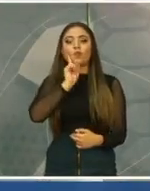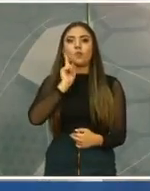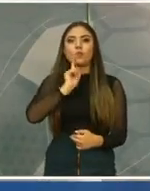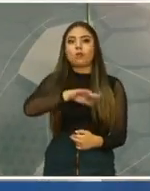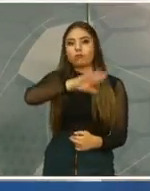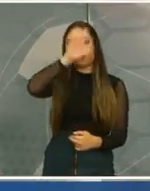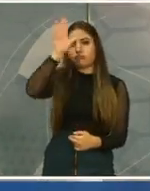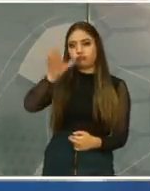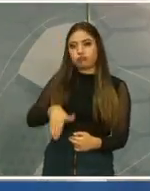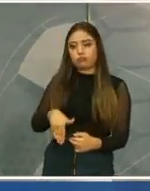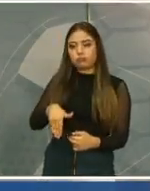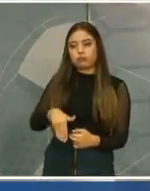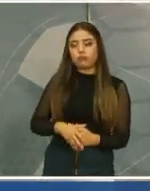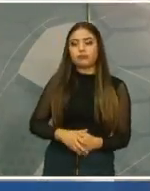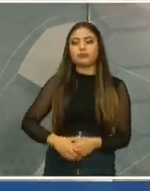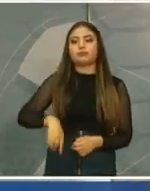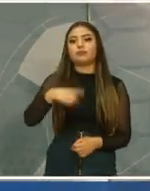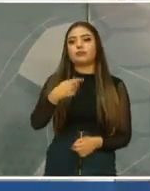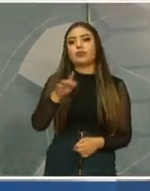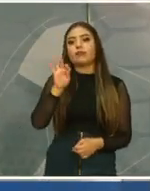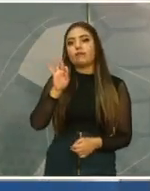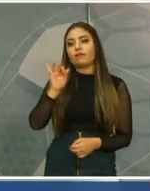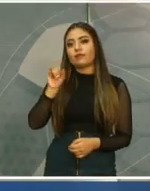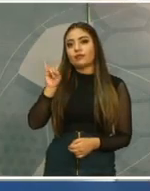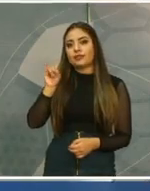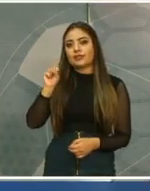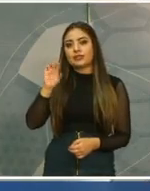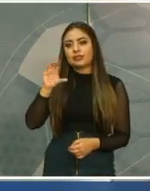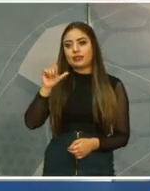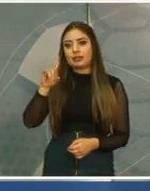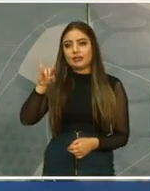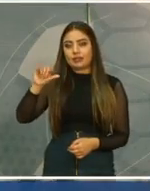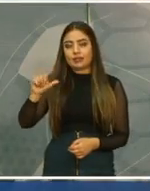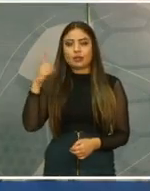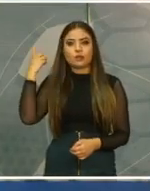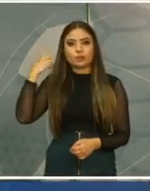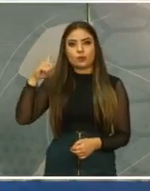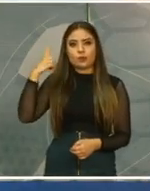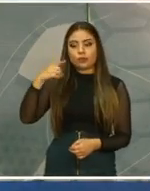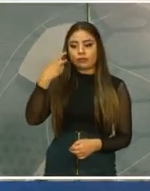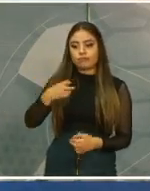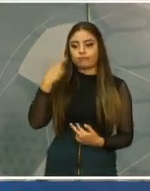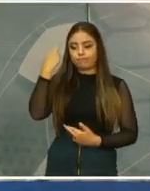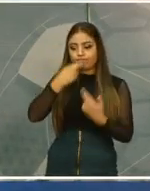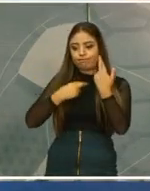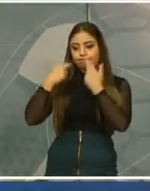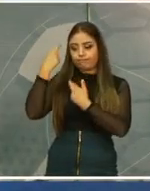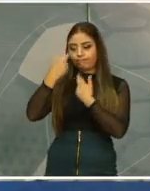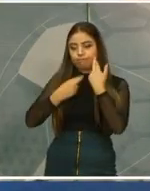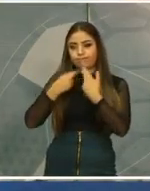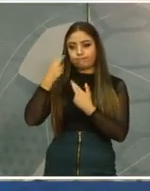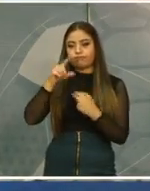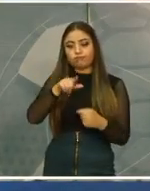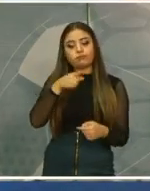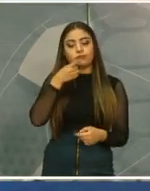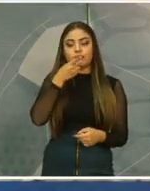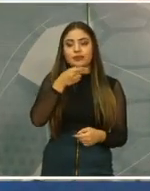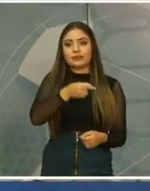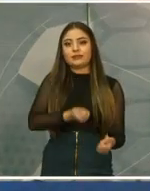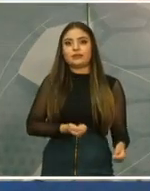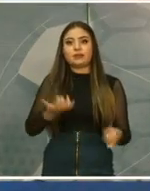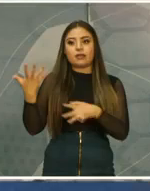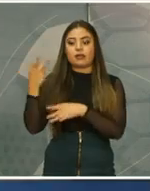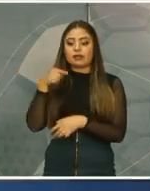la Vicefiscalía de Durango realizaron las diligencias correspondientes y ordenaron el traslado del cuerpo al Servicio Médico